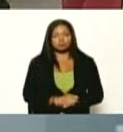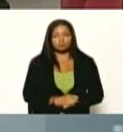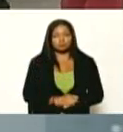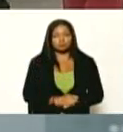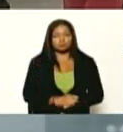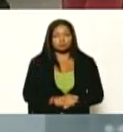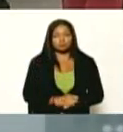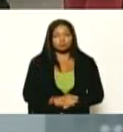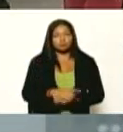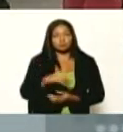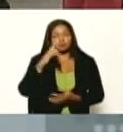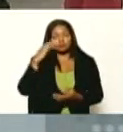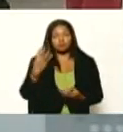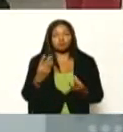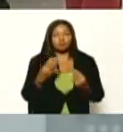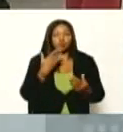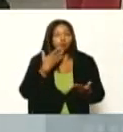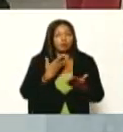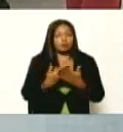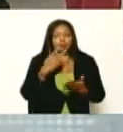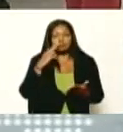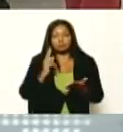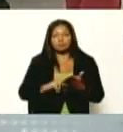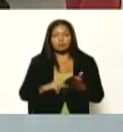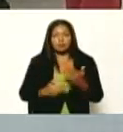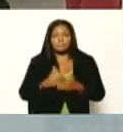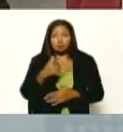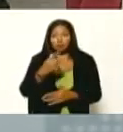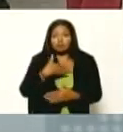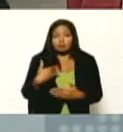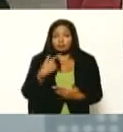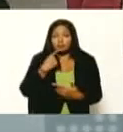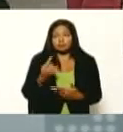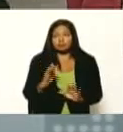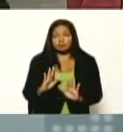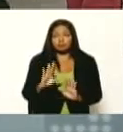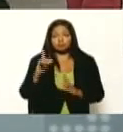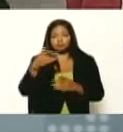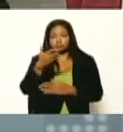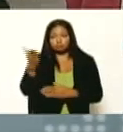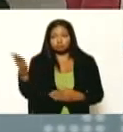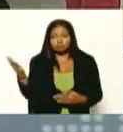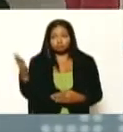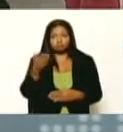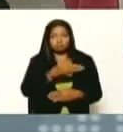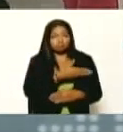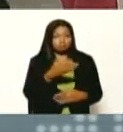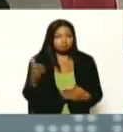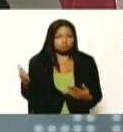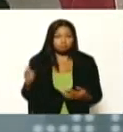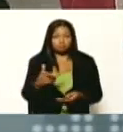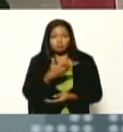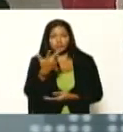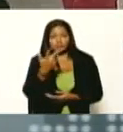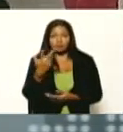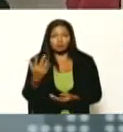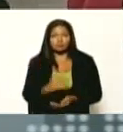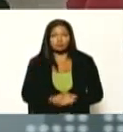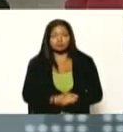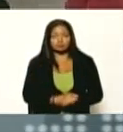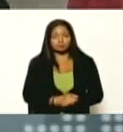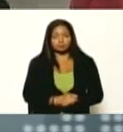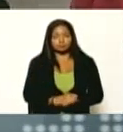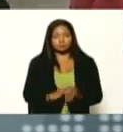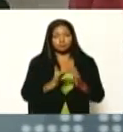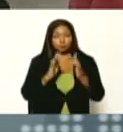Ten la seguridad. Te agradezco, de verdad. ¿Algo más que quieren decir por allá, Odilia, Norma, Luisa?